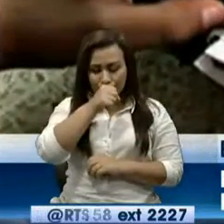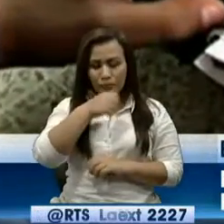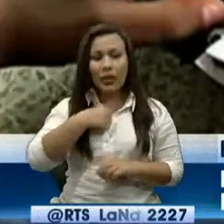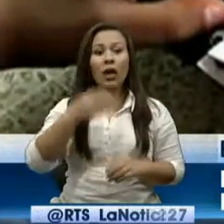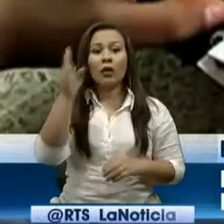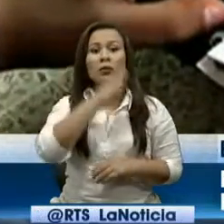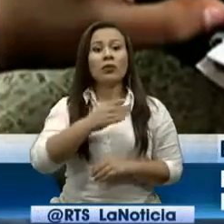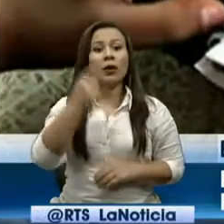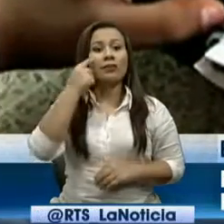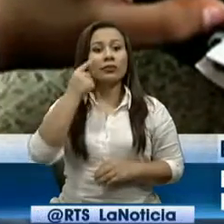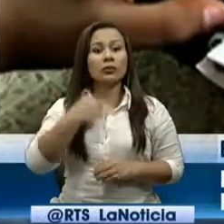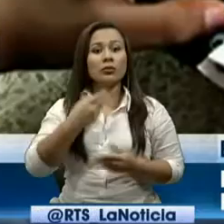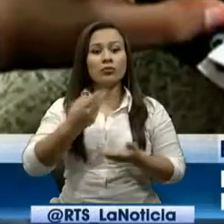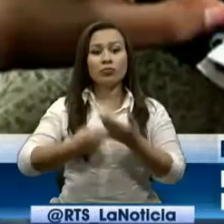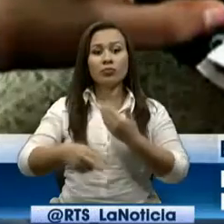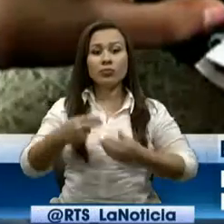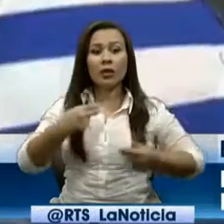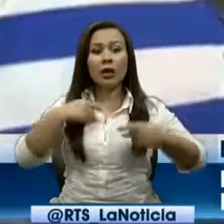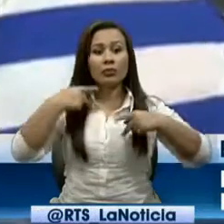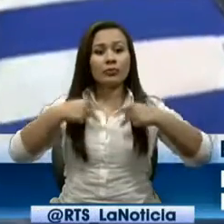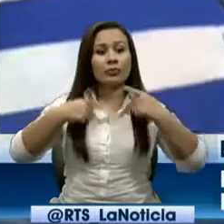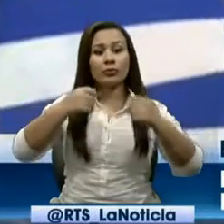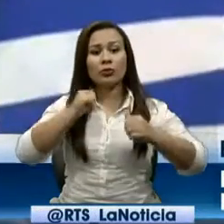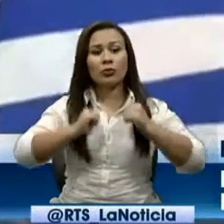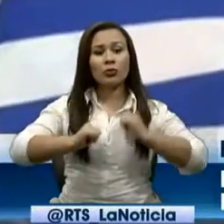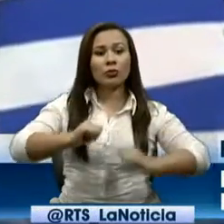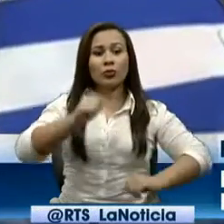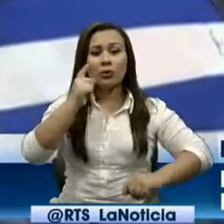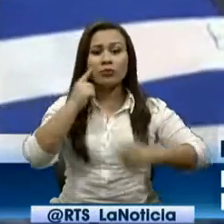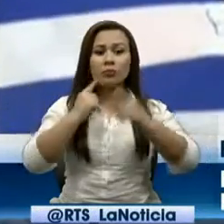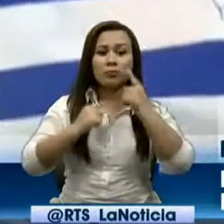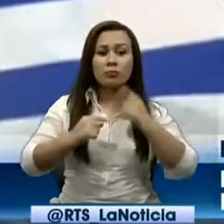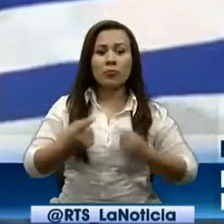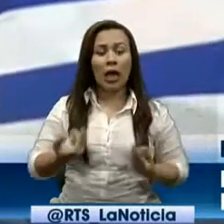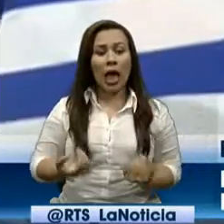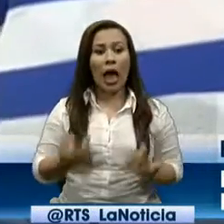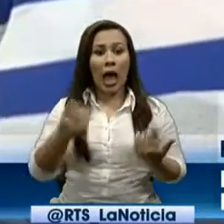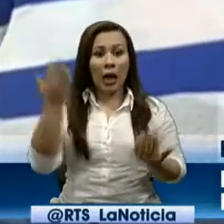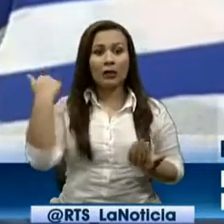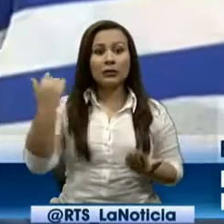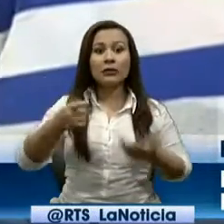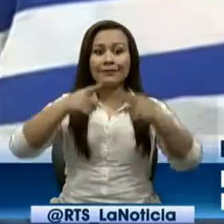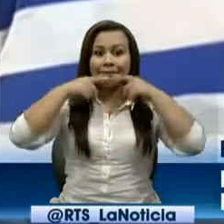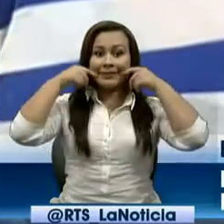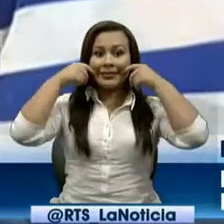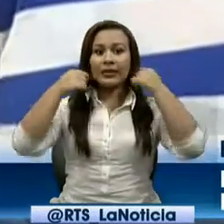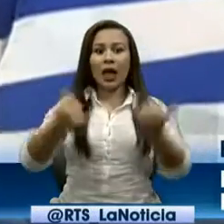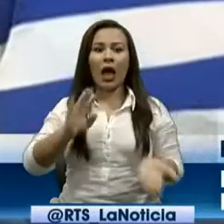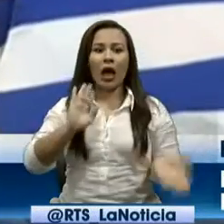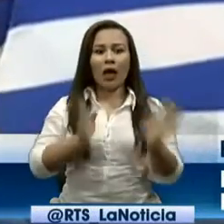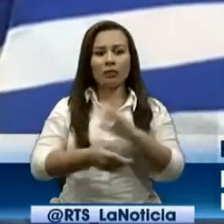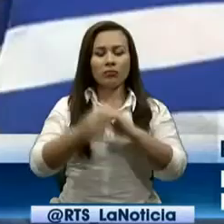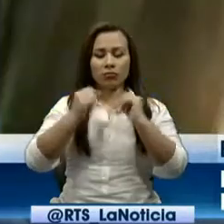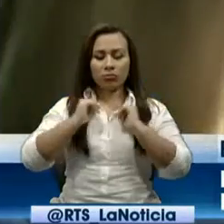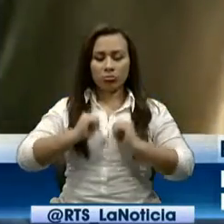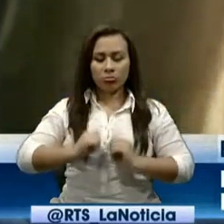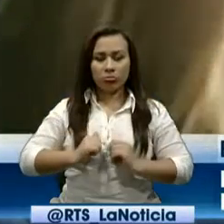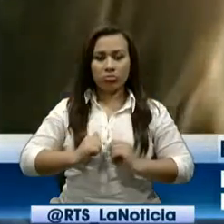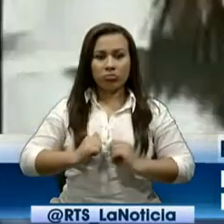hija había vivido un tormento. Era alegre, ella ya la sentía rara, ya ella no hacía lo mismo de